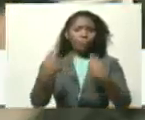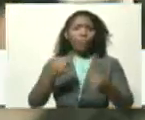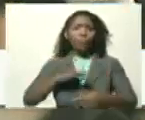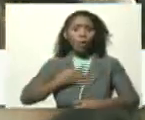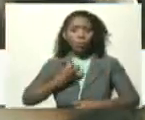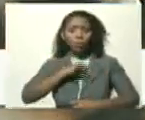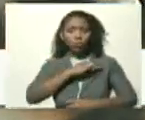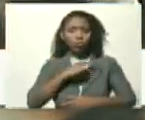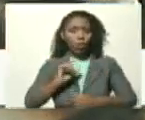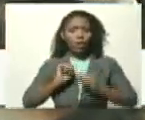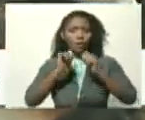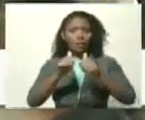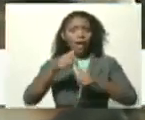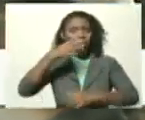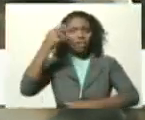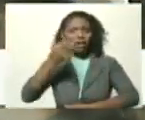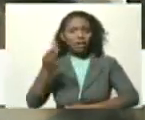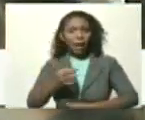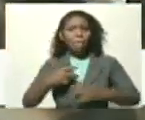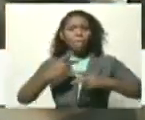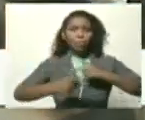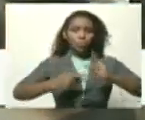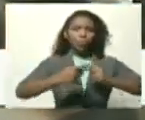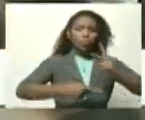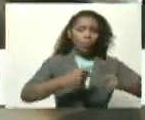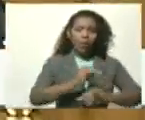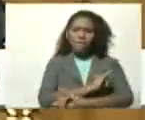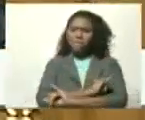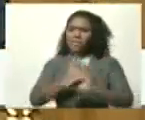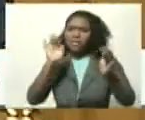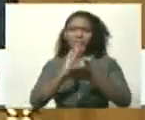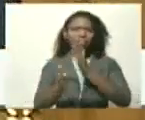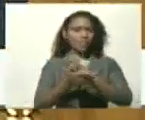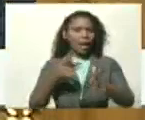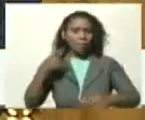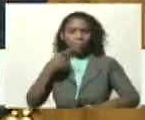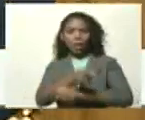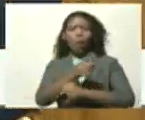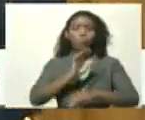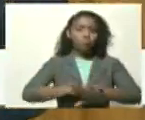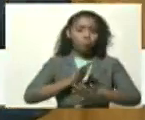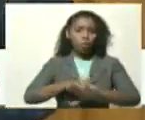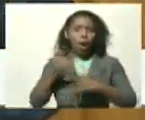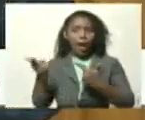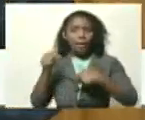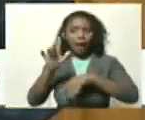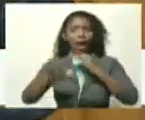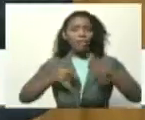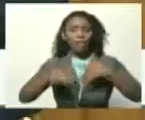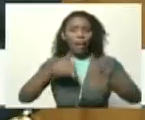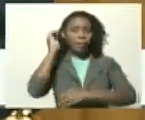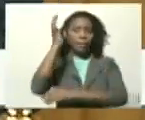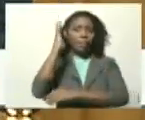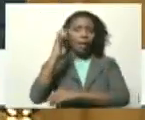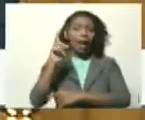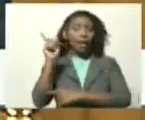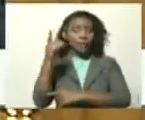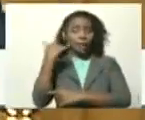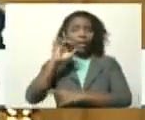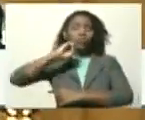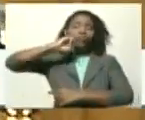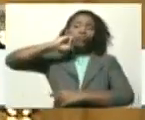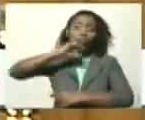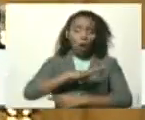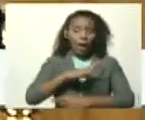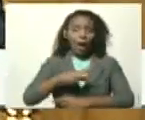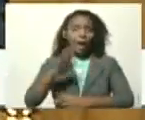nosotros iniciar un verdadero proceso para acabar con la impunidad. Porque este acto parlamentario es histórico,